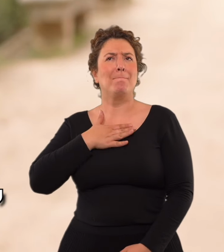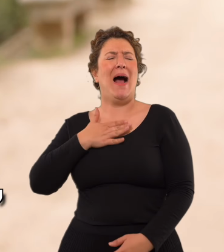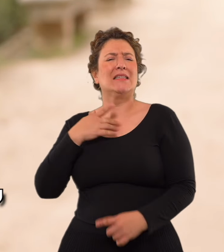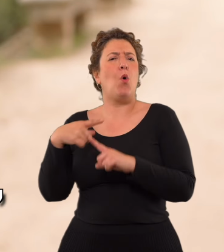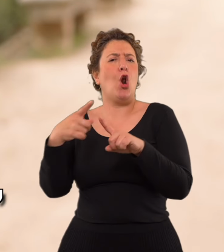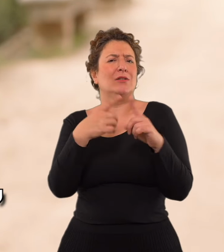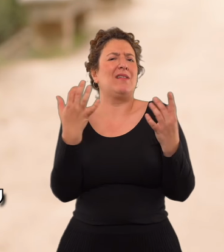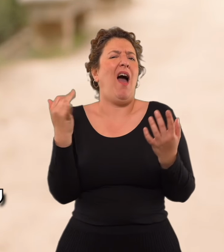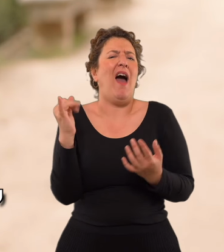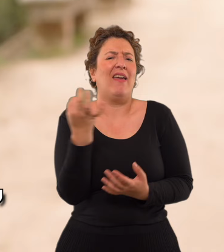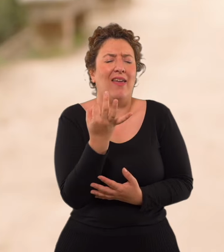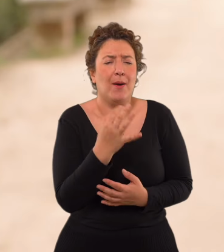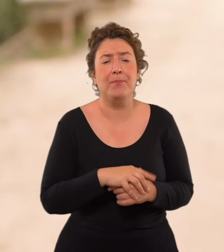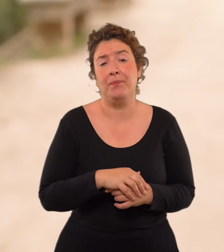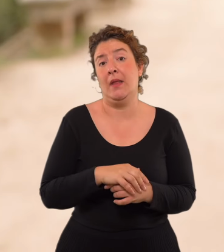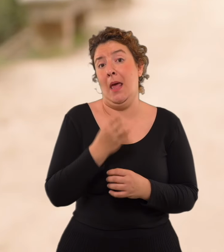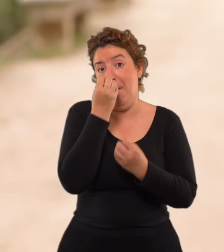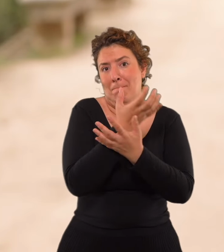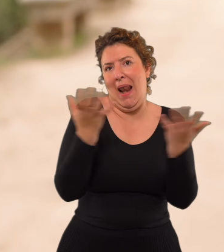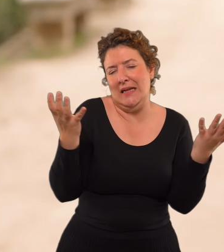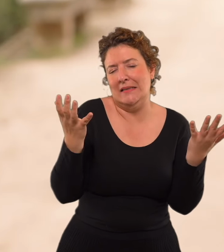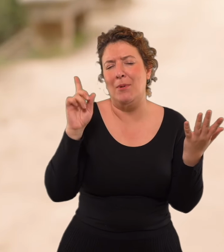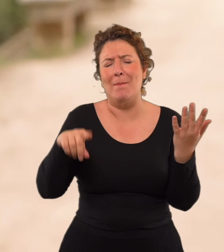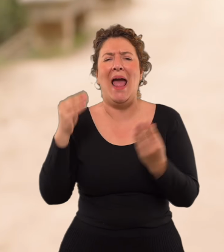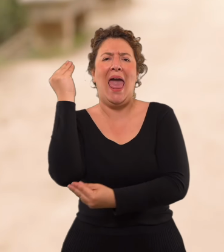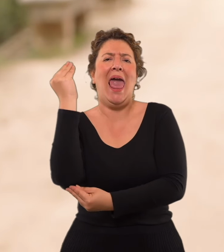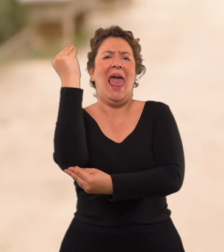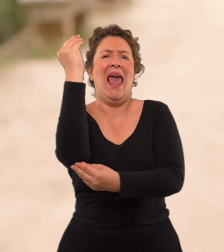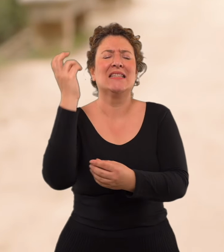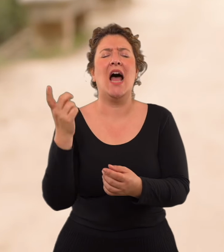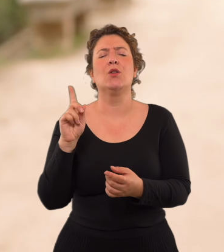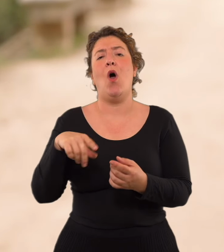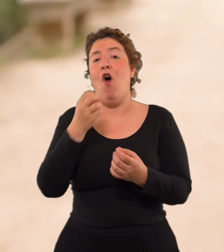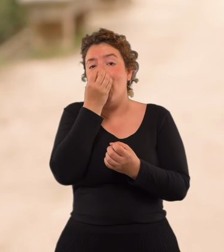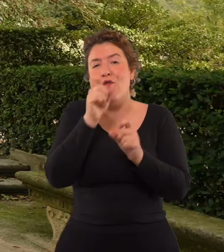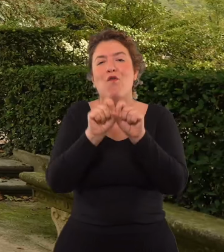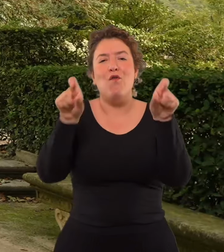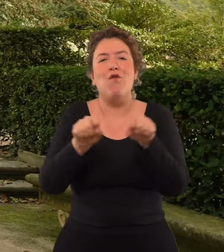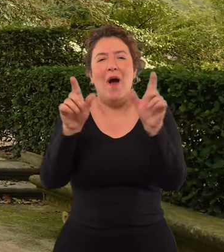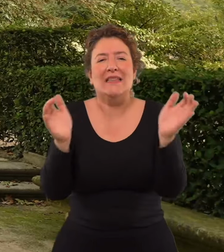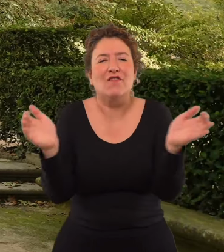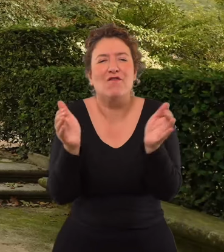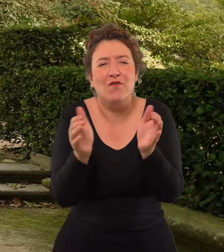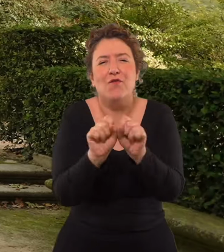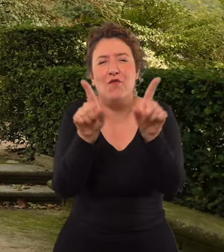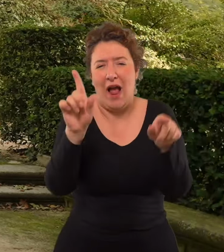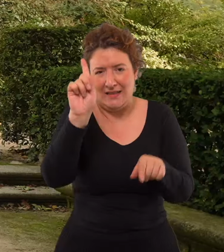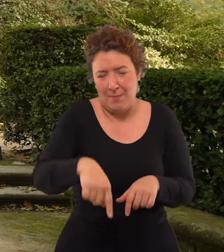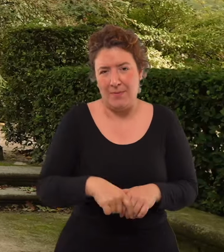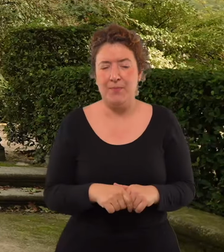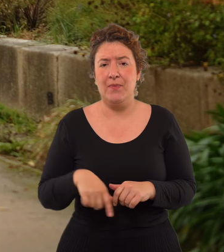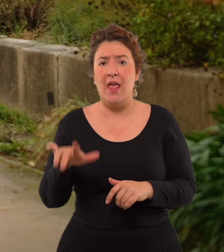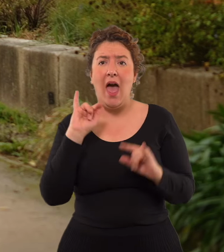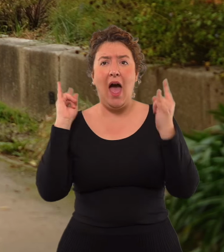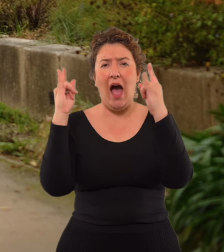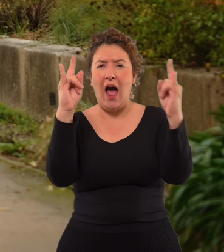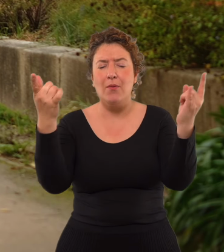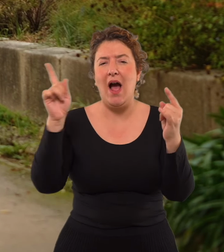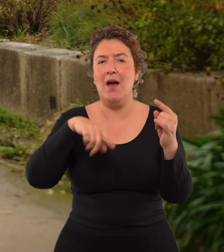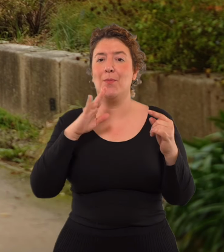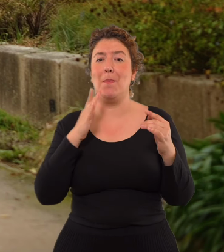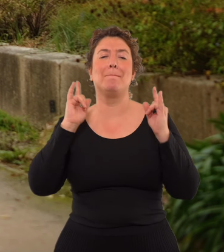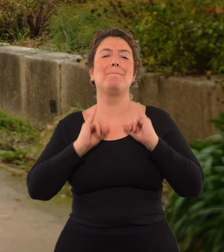Formando parte del patrimonio del jardín encontramos no solo plantas, sino también estatuas, fuentes y fontines. Entre árboles y